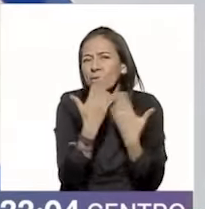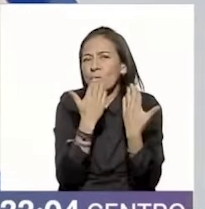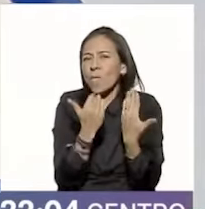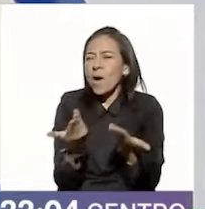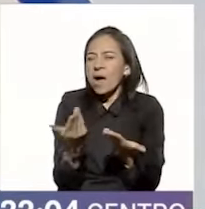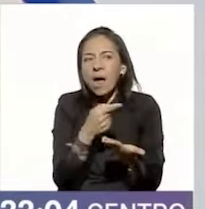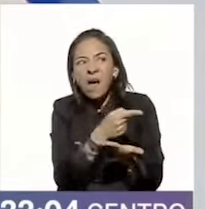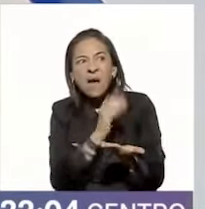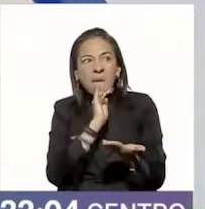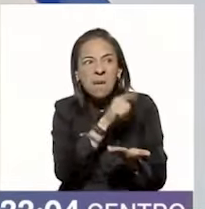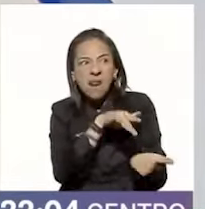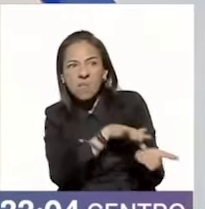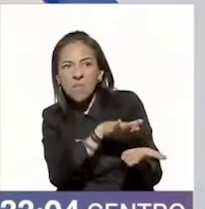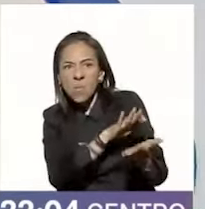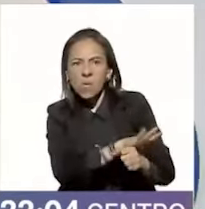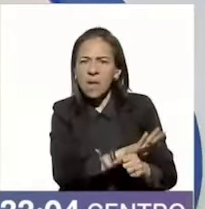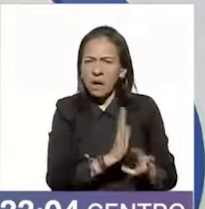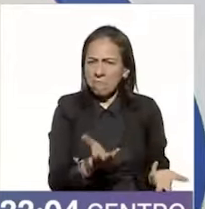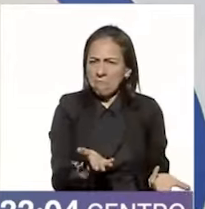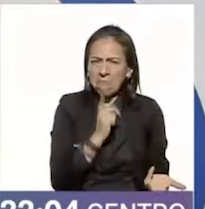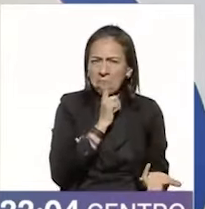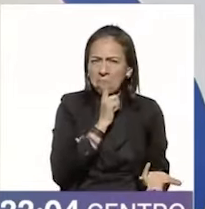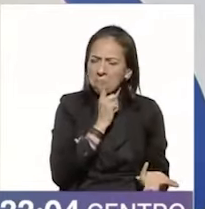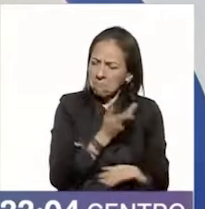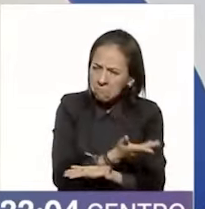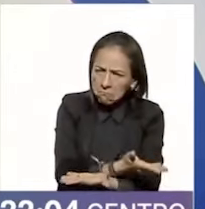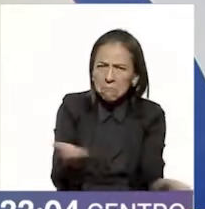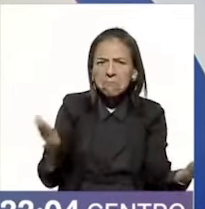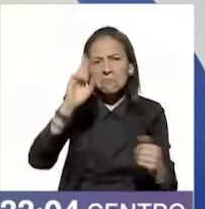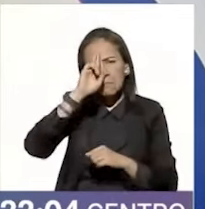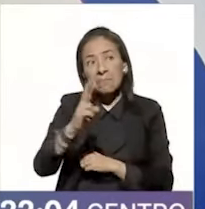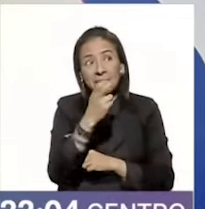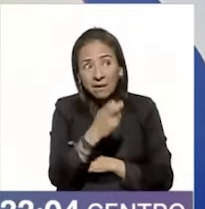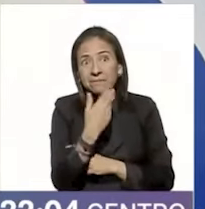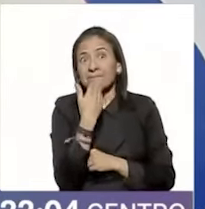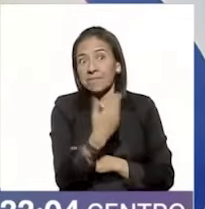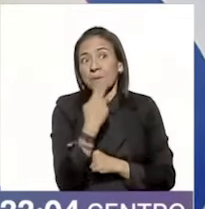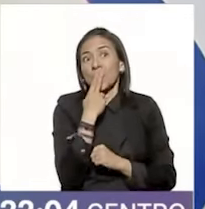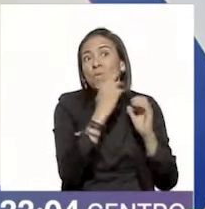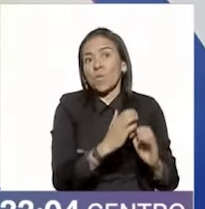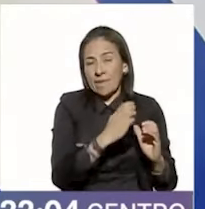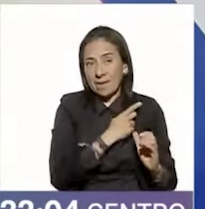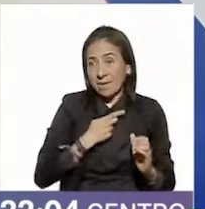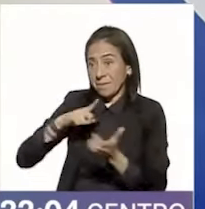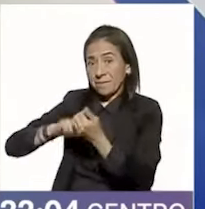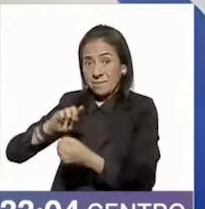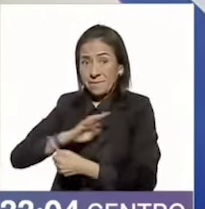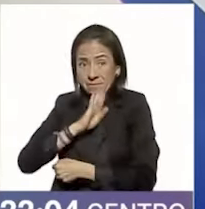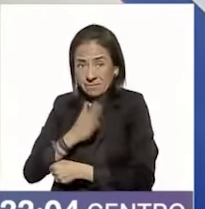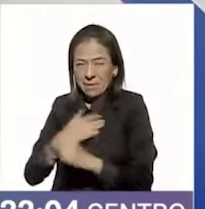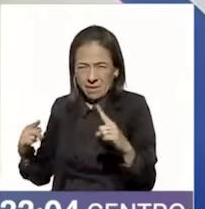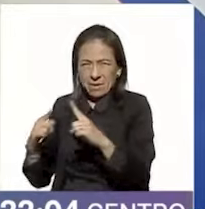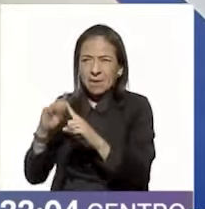animadversión. Sí, y eso creo que es positivo y hay que cuidarlo, ¿no? Porque, porque la Iglesia en España, por ejemplo, fijaos, contra el gobierno